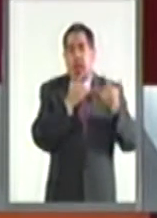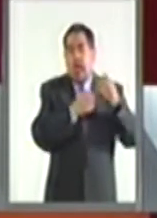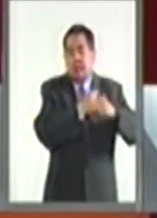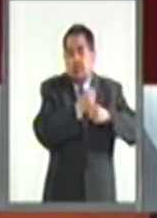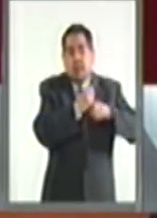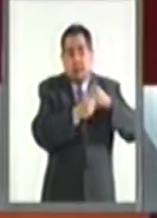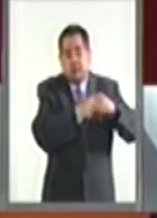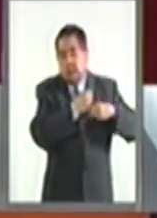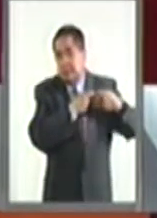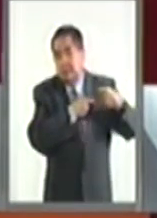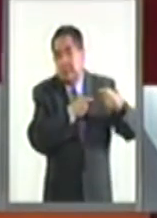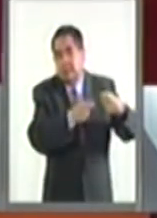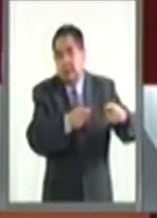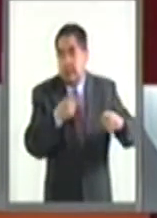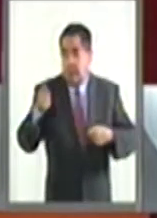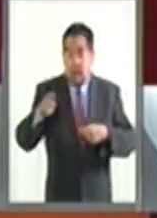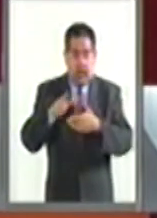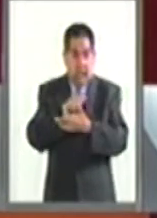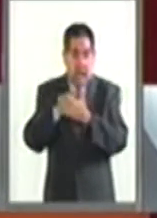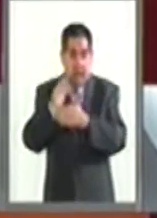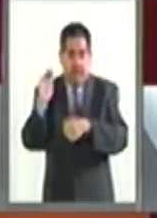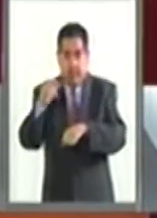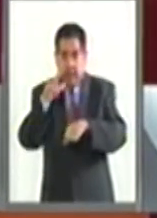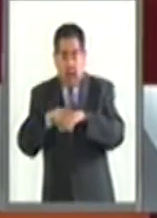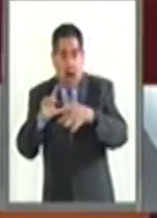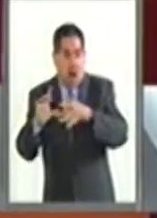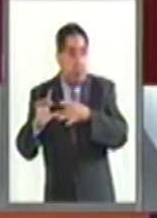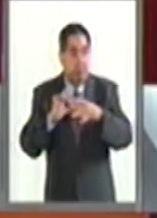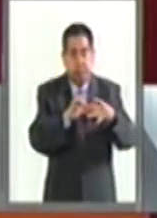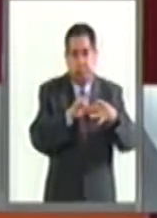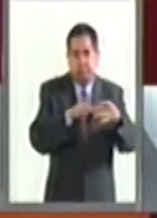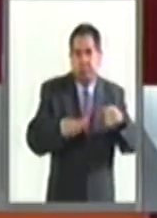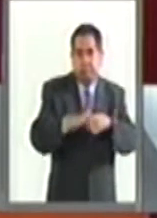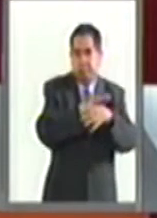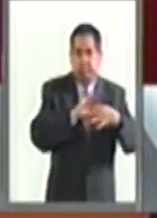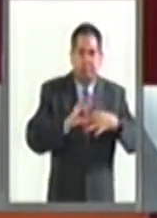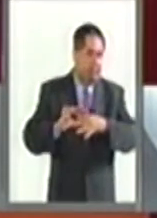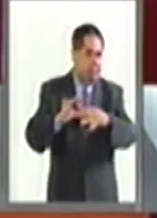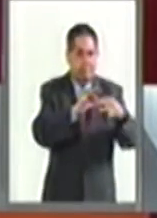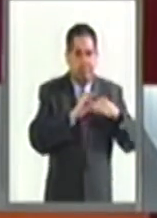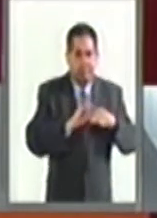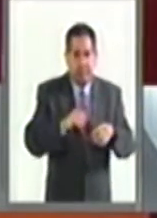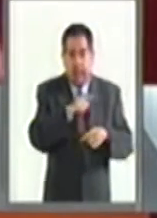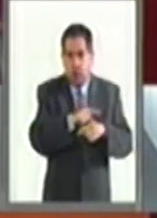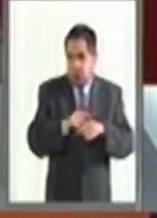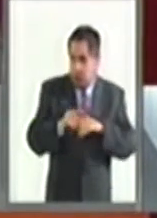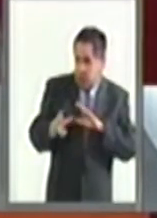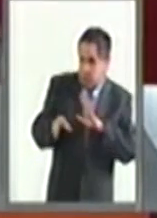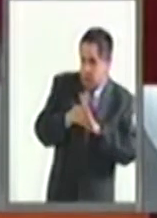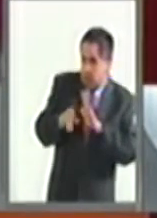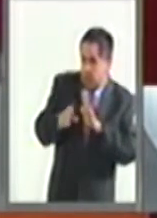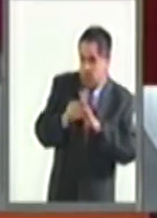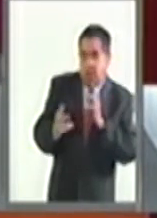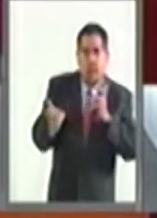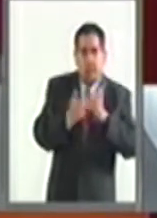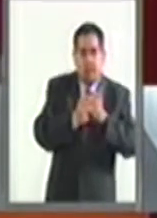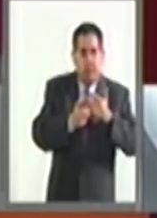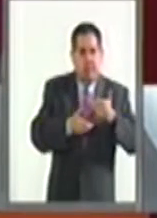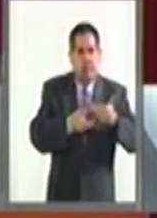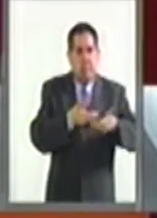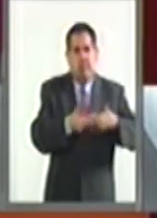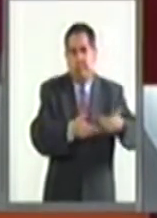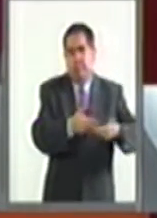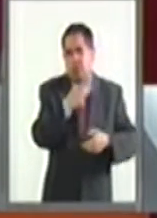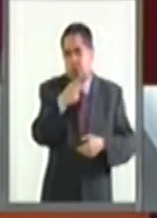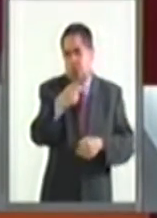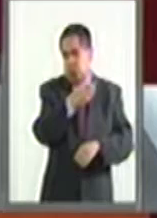y social que los caracteriza, y por ende son estas mismas instituciones las que han adecuado y marcado el paso de